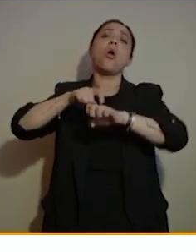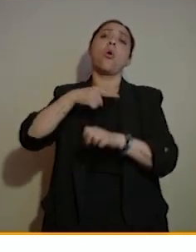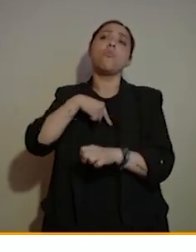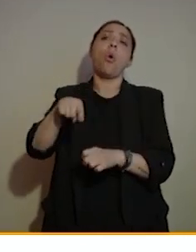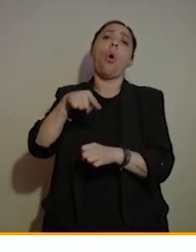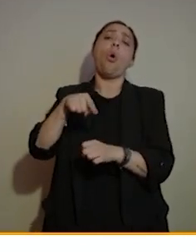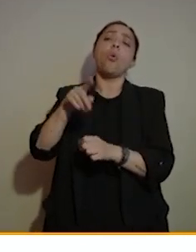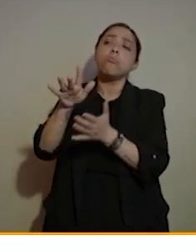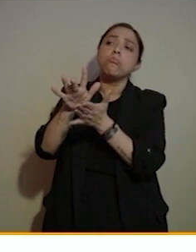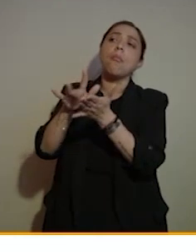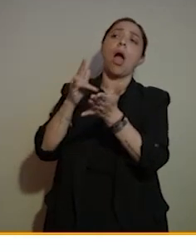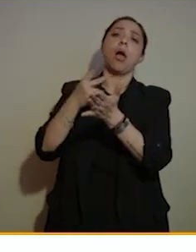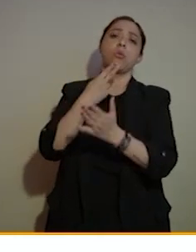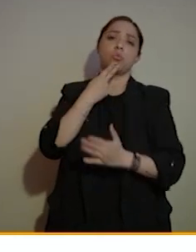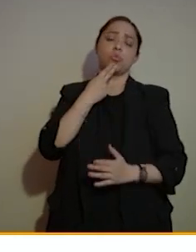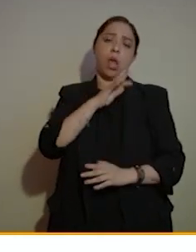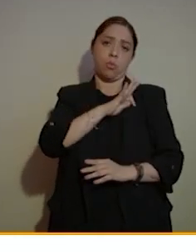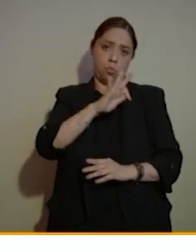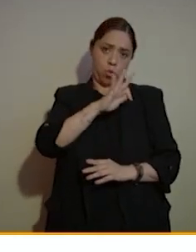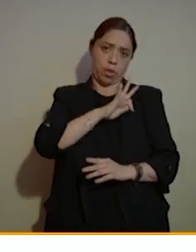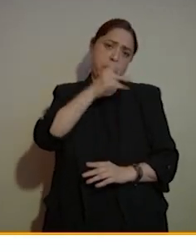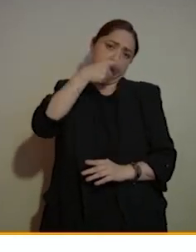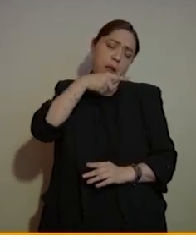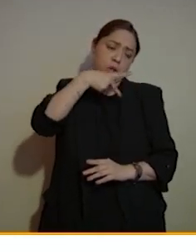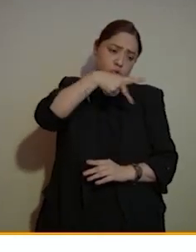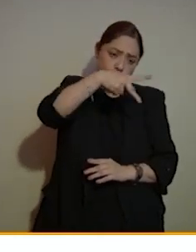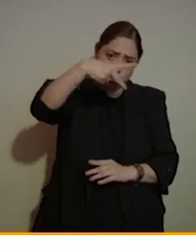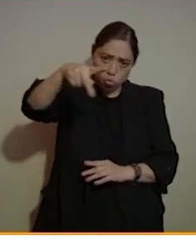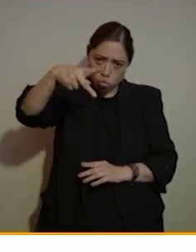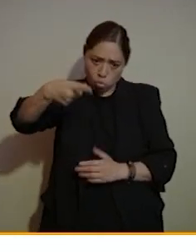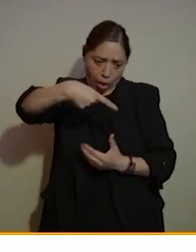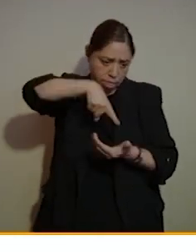utilizar para implementar sus propios procesos.